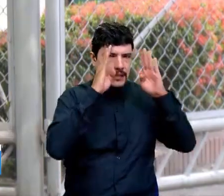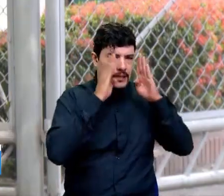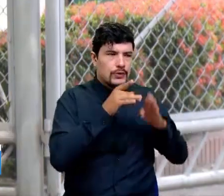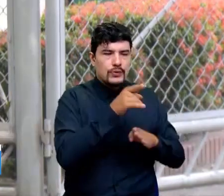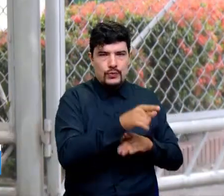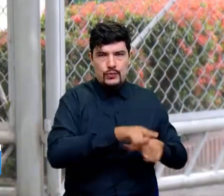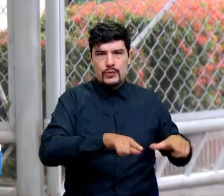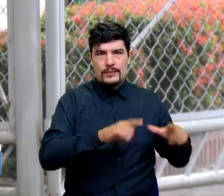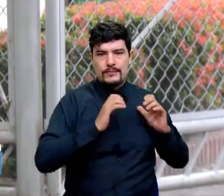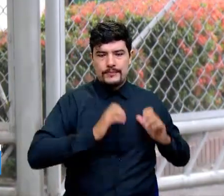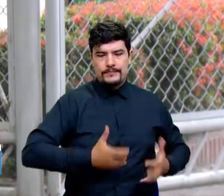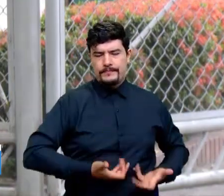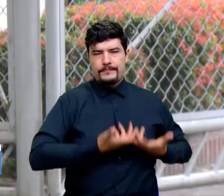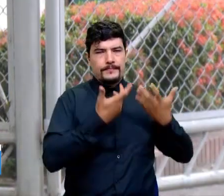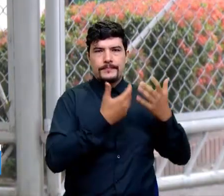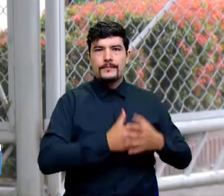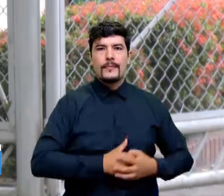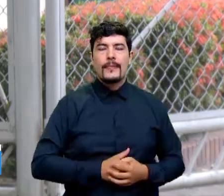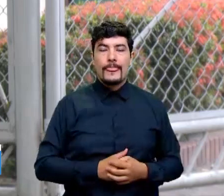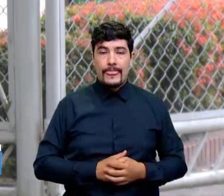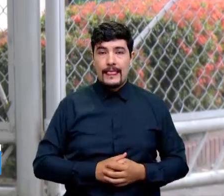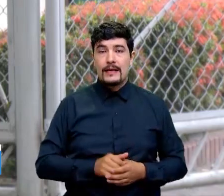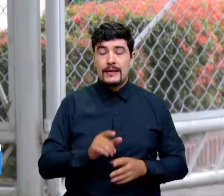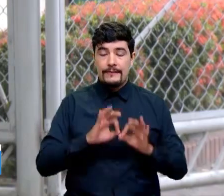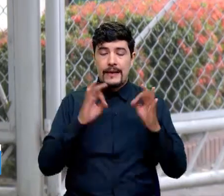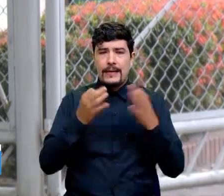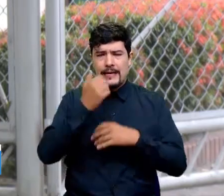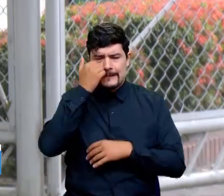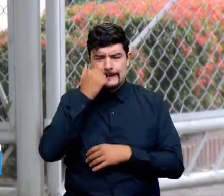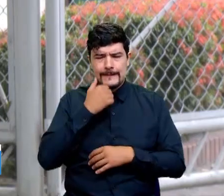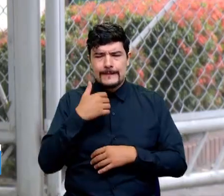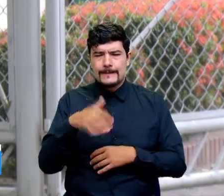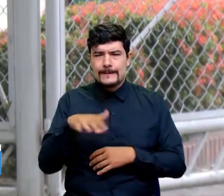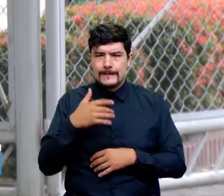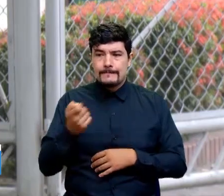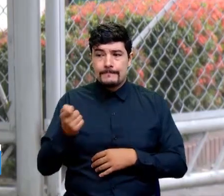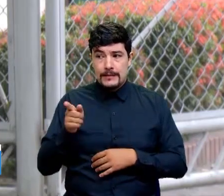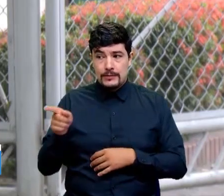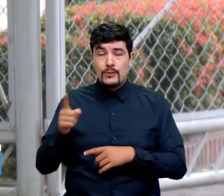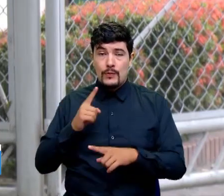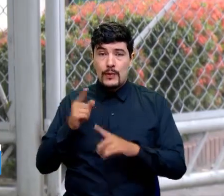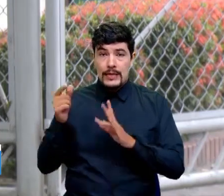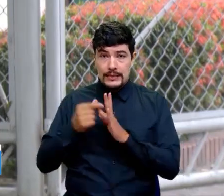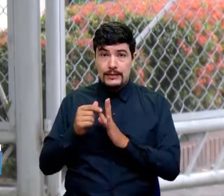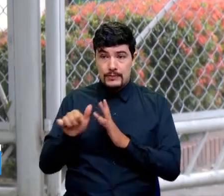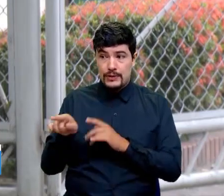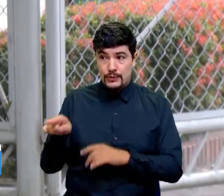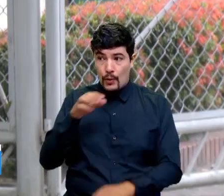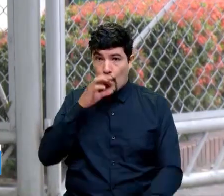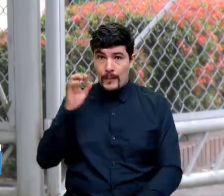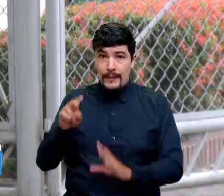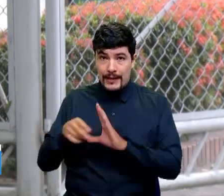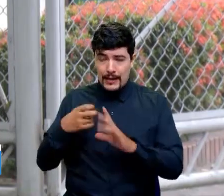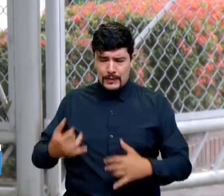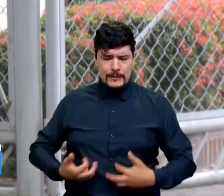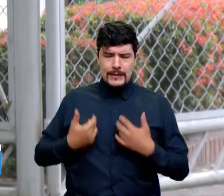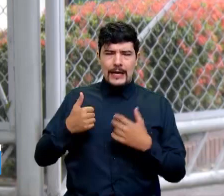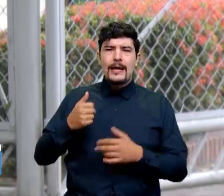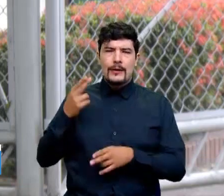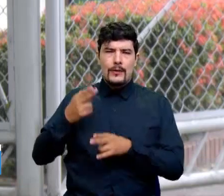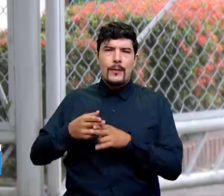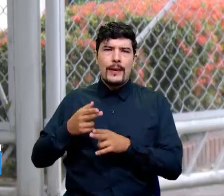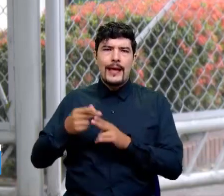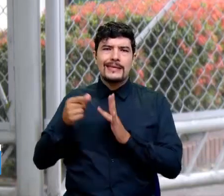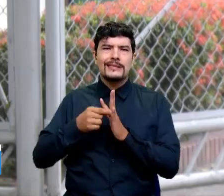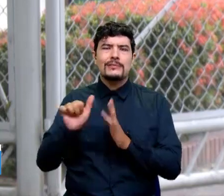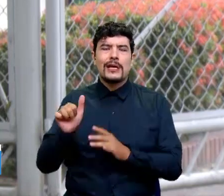hecho que por supuesto tiene también triste a una familia. Eso nos lo dio a conocer la esposa del señor minero, Adelaida Contreras,